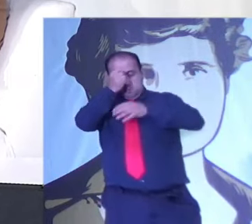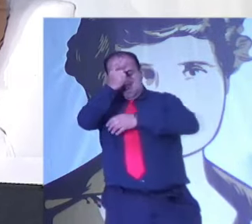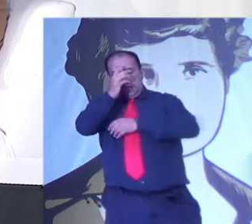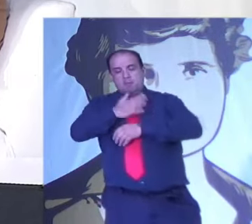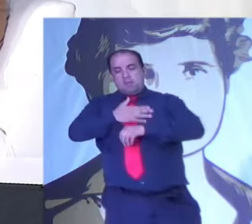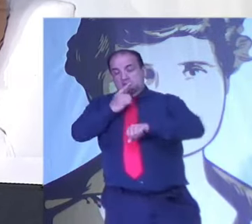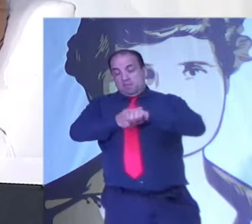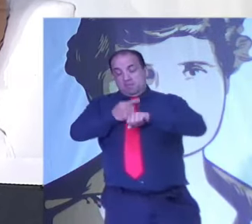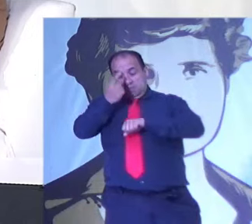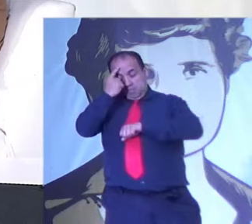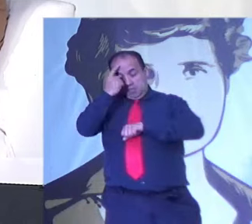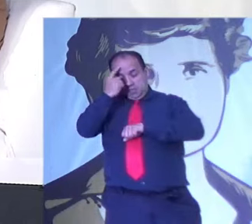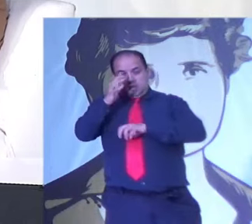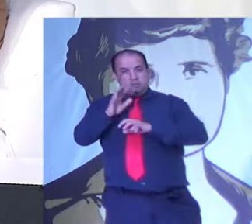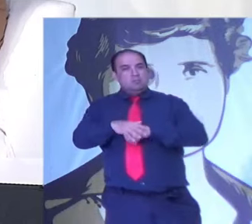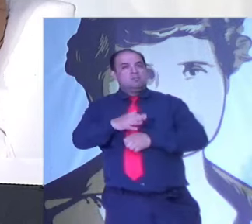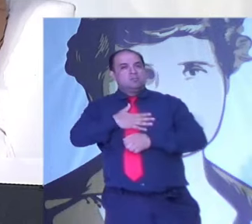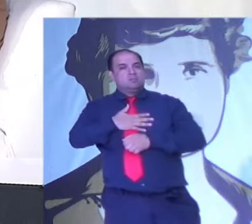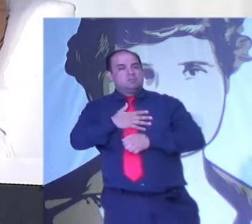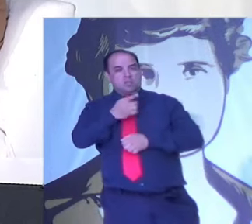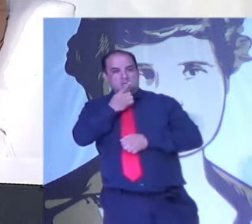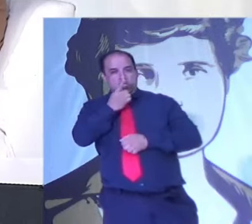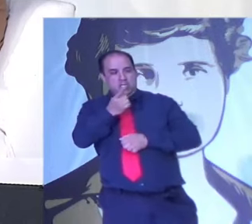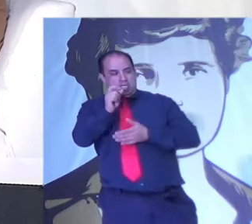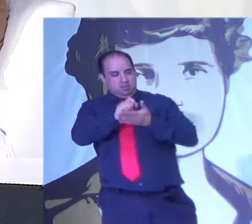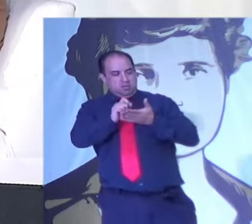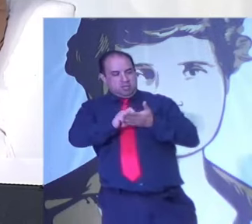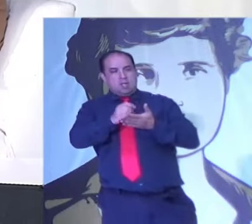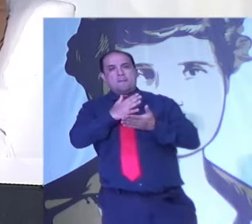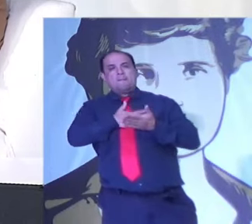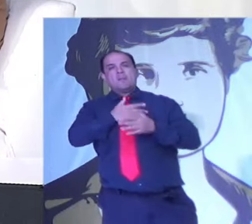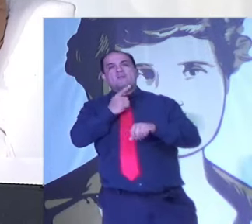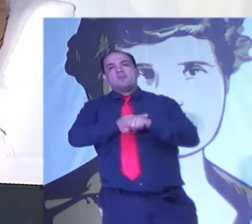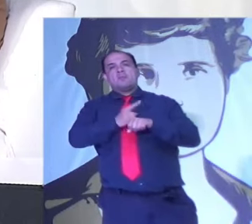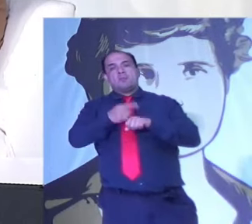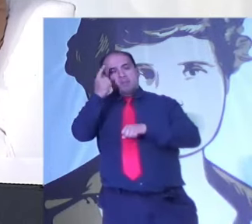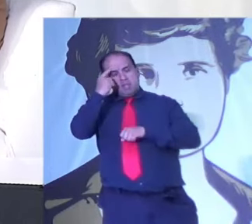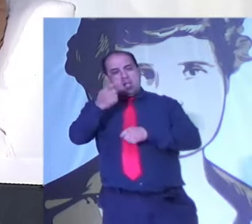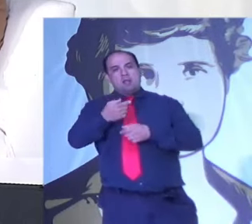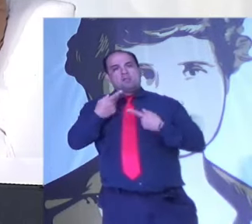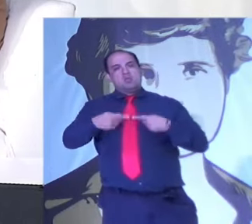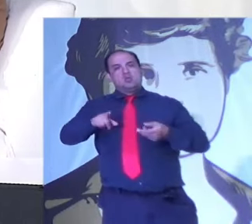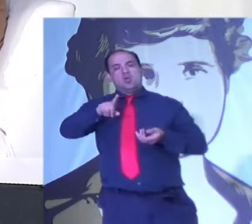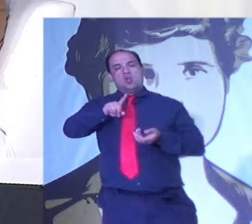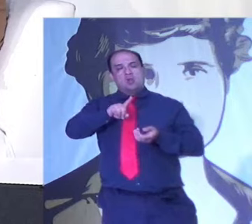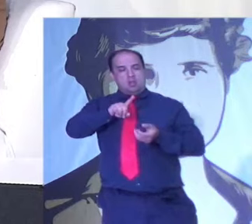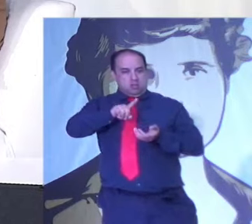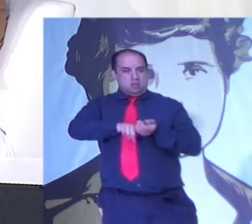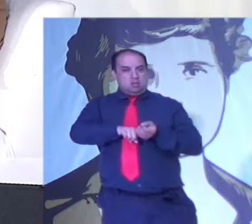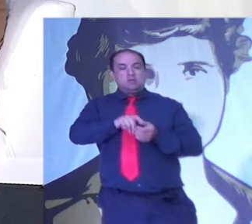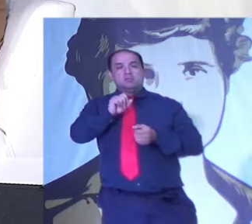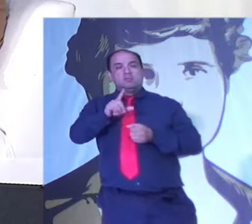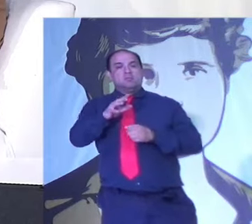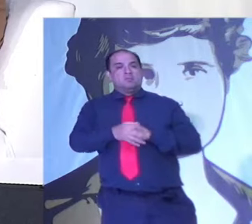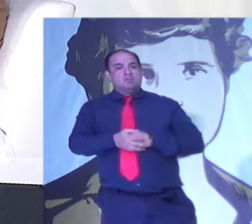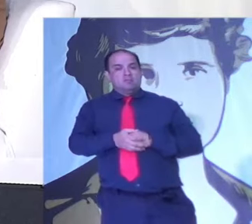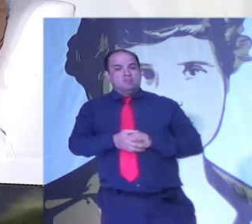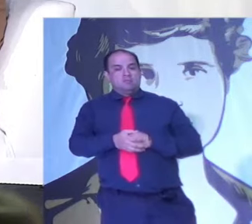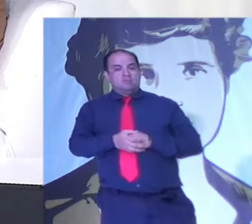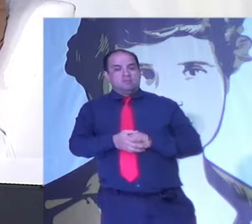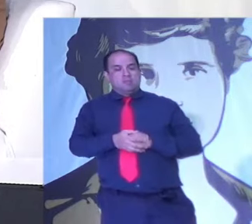mental. Yo me he referido a la escritura como mi enfermedad mental personal, ¿no? Y la que me ha hecho gozar y sufrir a la vez,